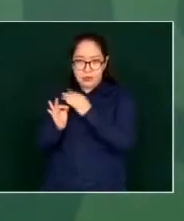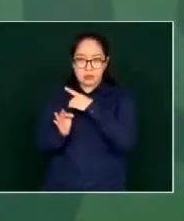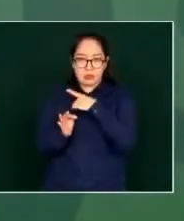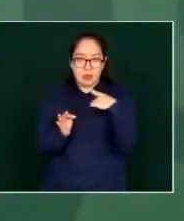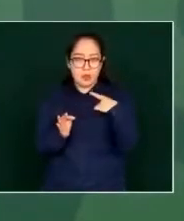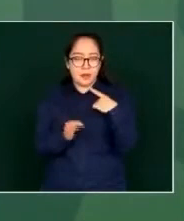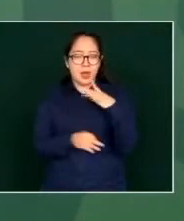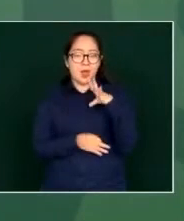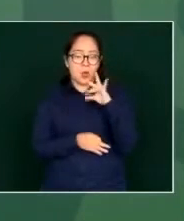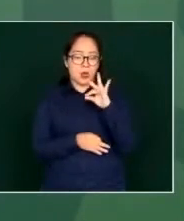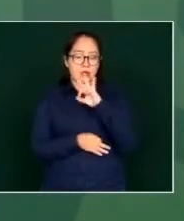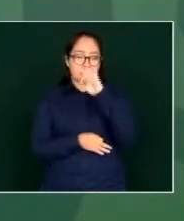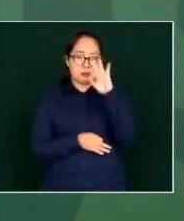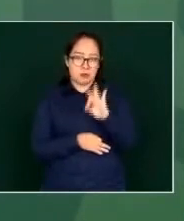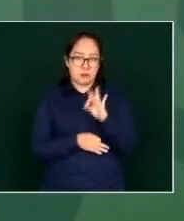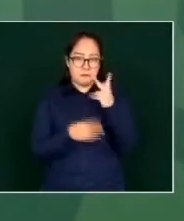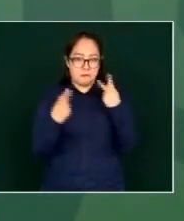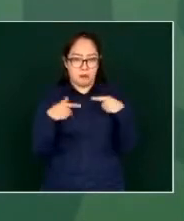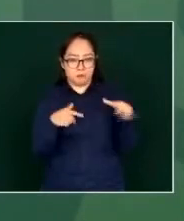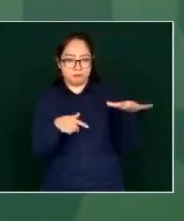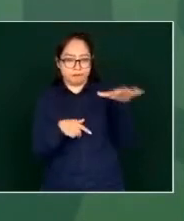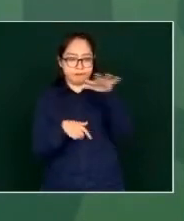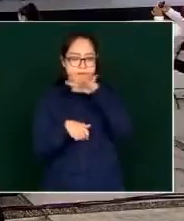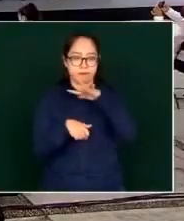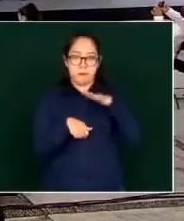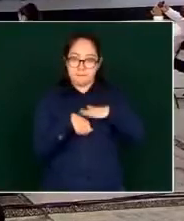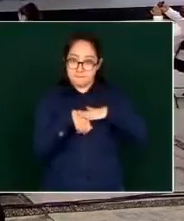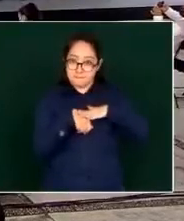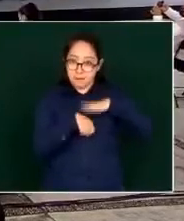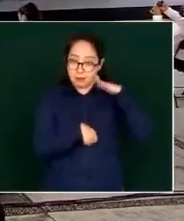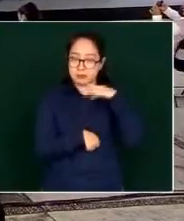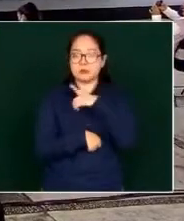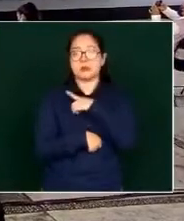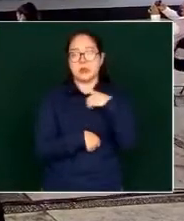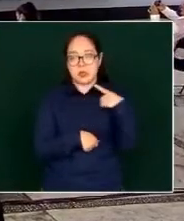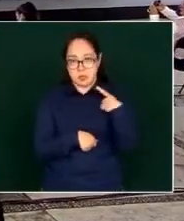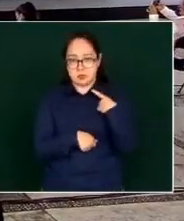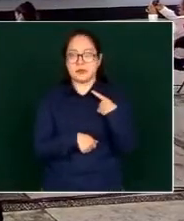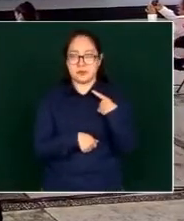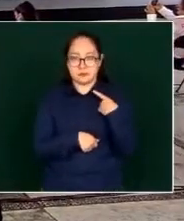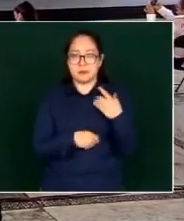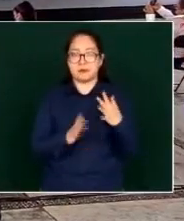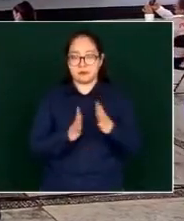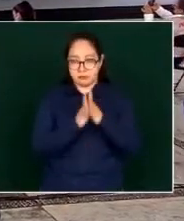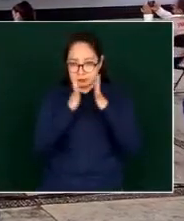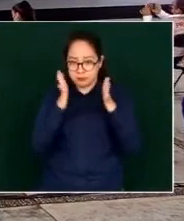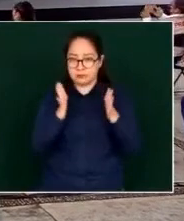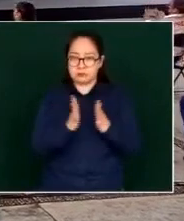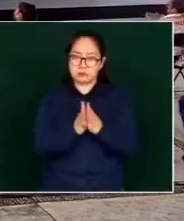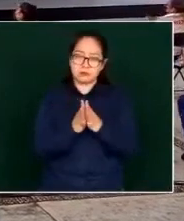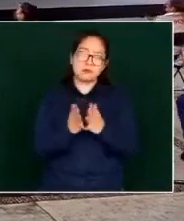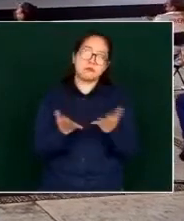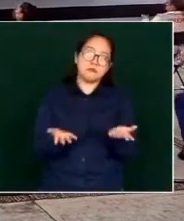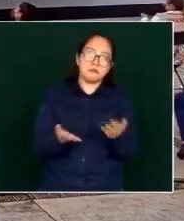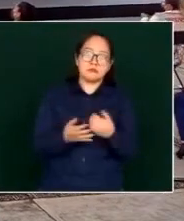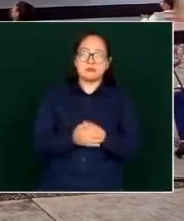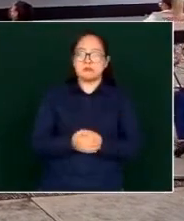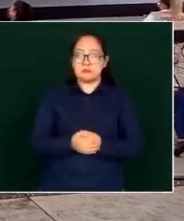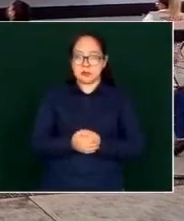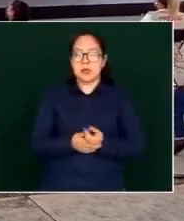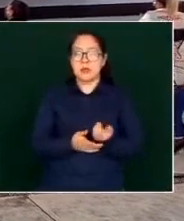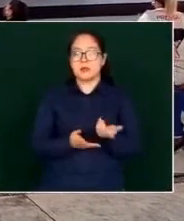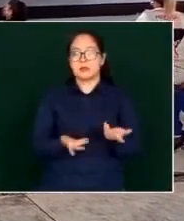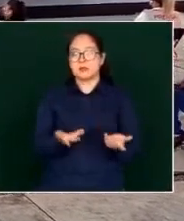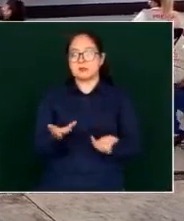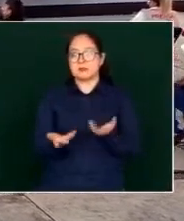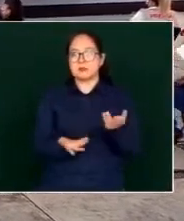del 10 de abril. En otros temas, advirtió que en caso de que los diputados aprueben que instituciones financieras puedan